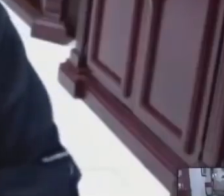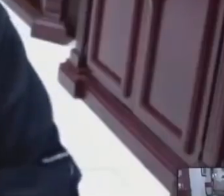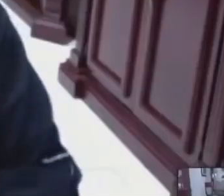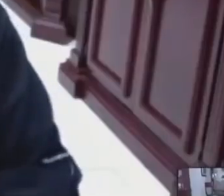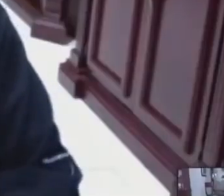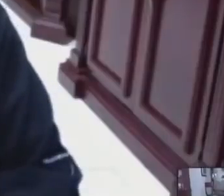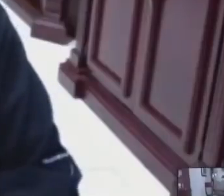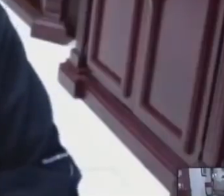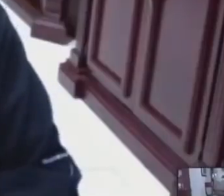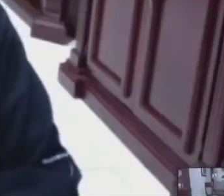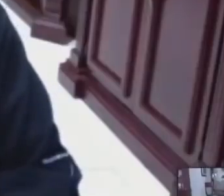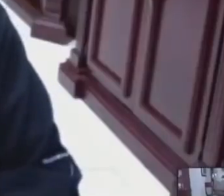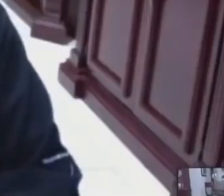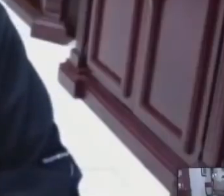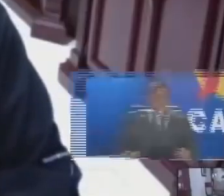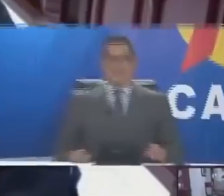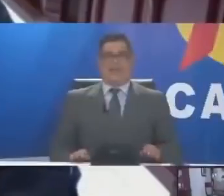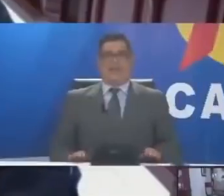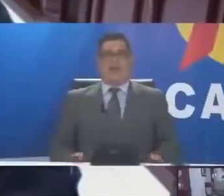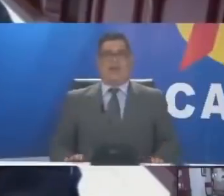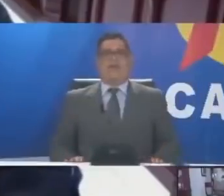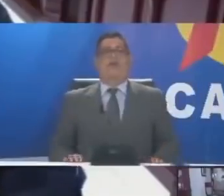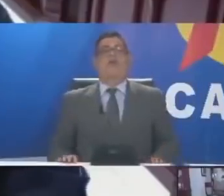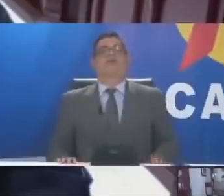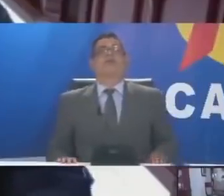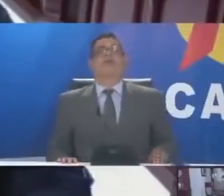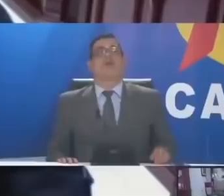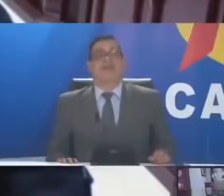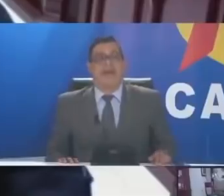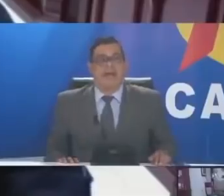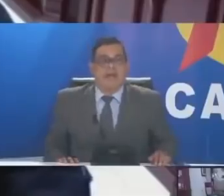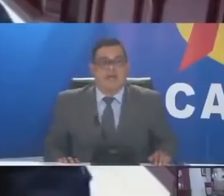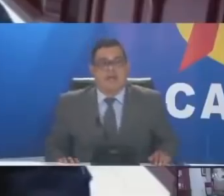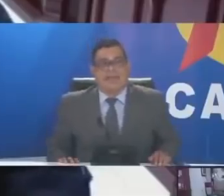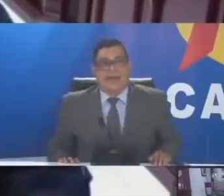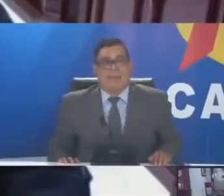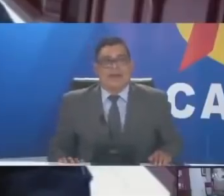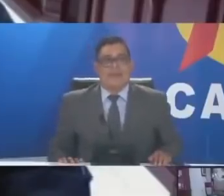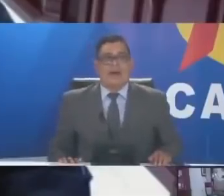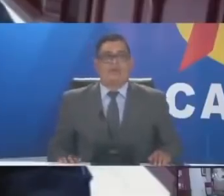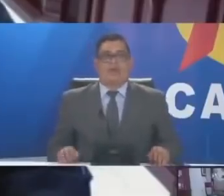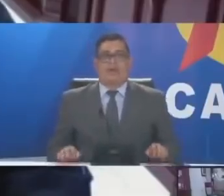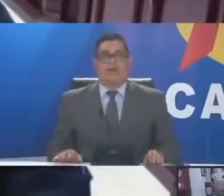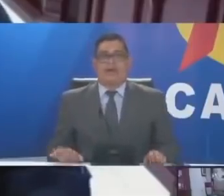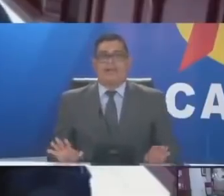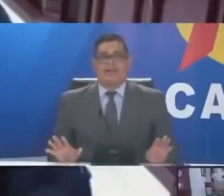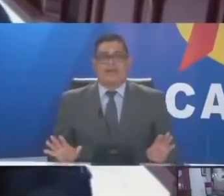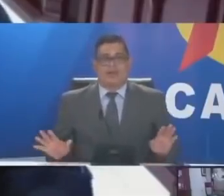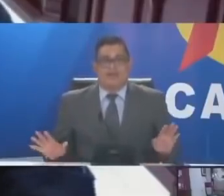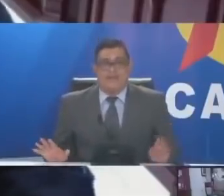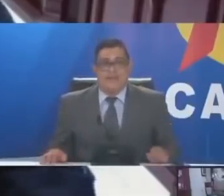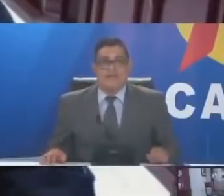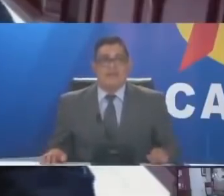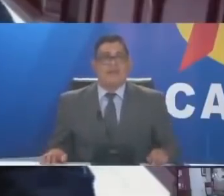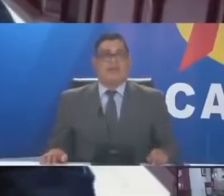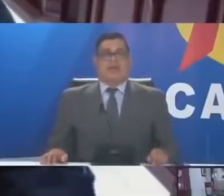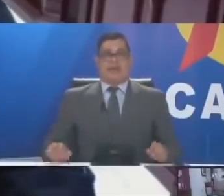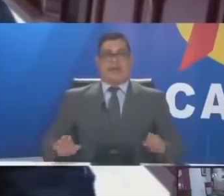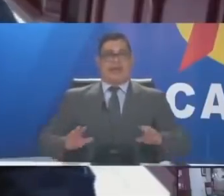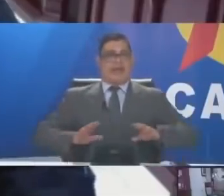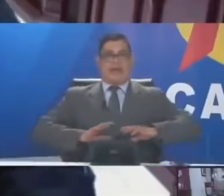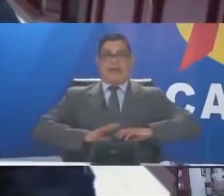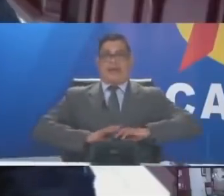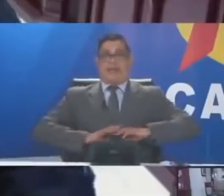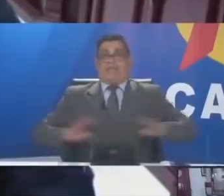para ayudarnos interesante paso hábleme un poco del tabernáculo bíblico autista amigo de israel durante la pandemia usted dijo que ahí estaban los edificios